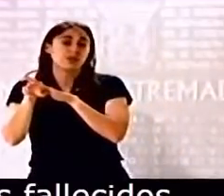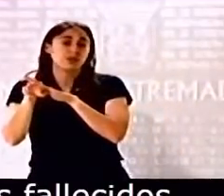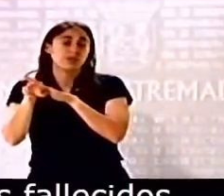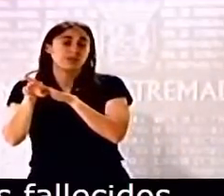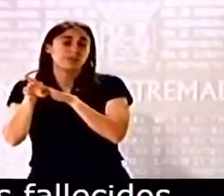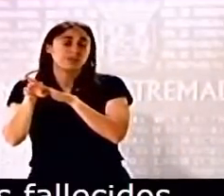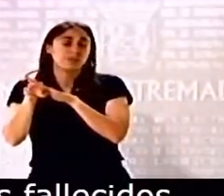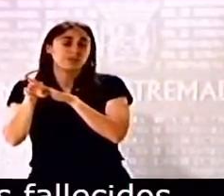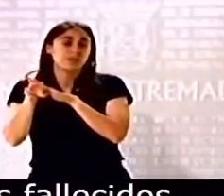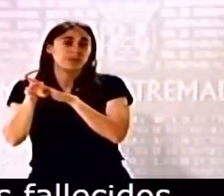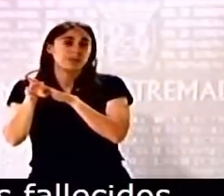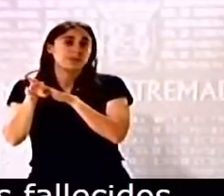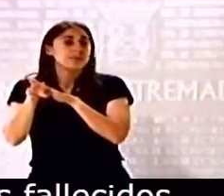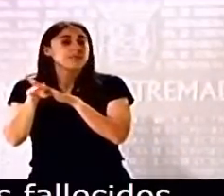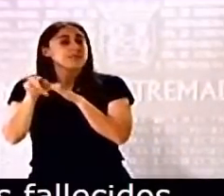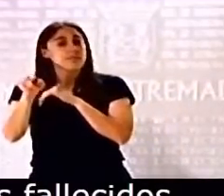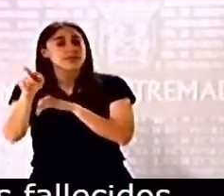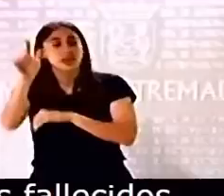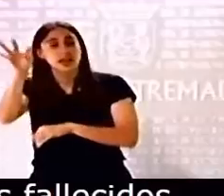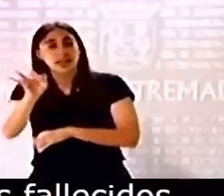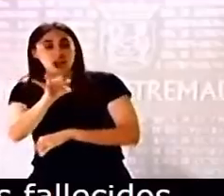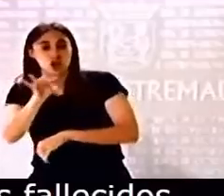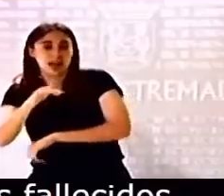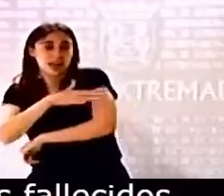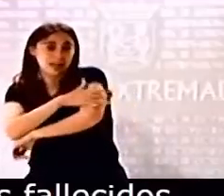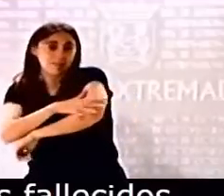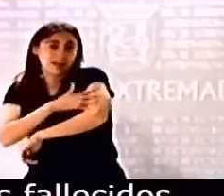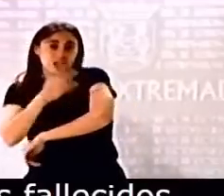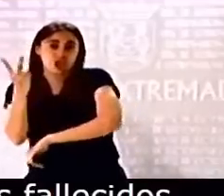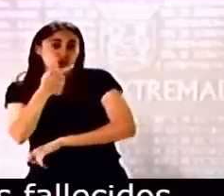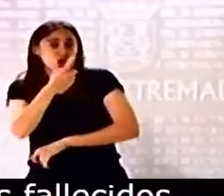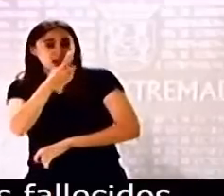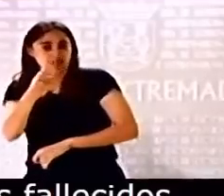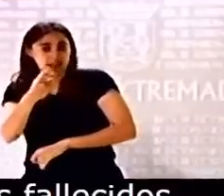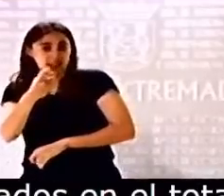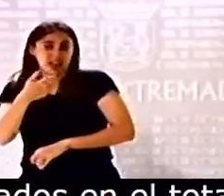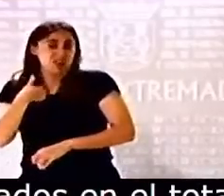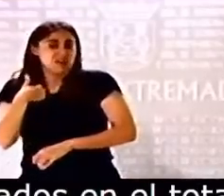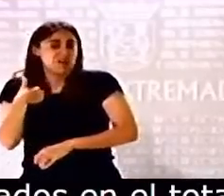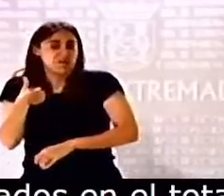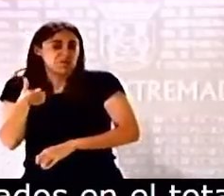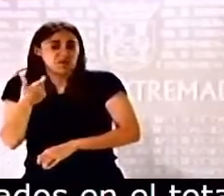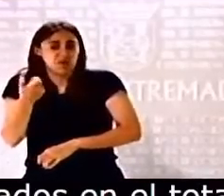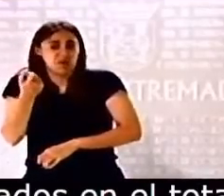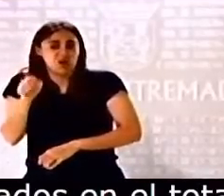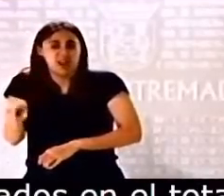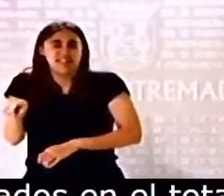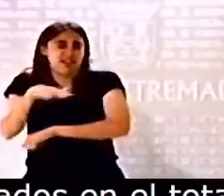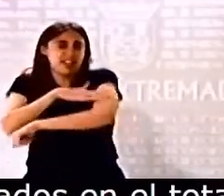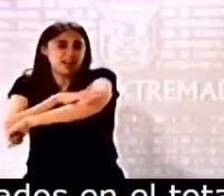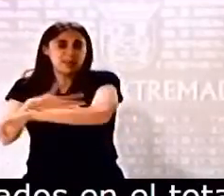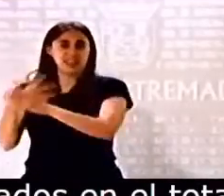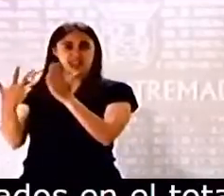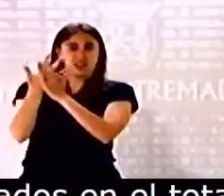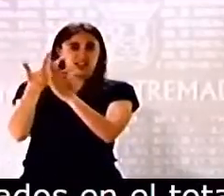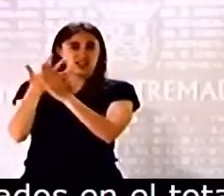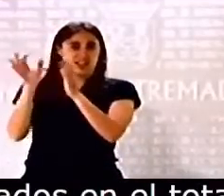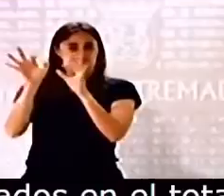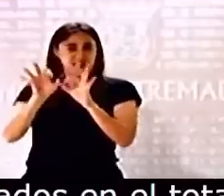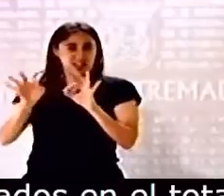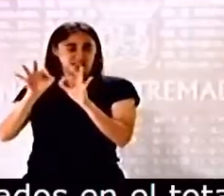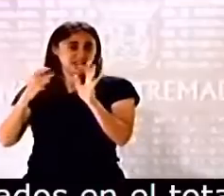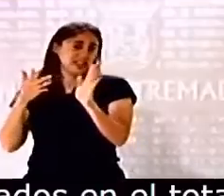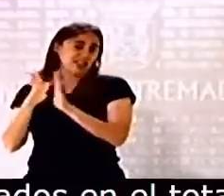en el total del Ministerio. Yo no necesito ninguna aclaración por parte del Ministerio y, por lo tanto, no se la tengo que